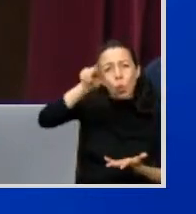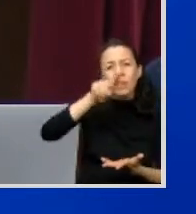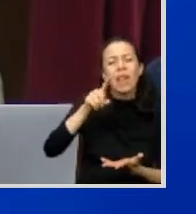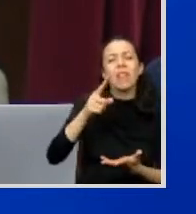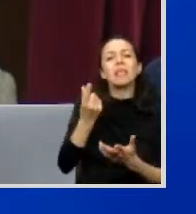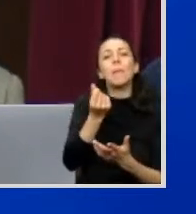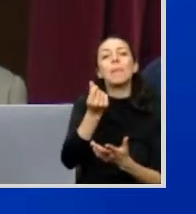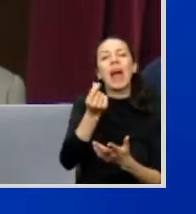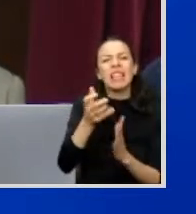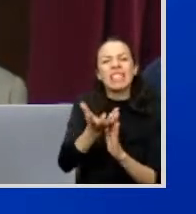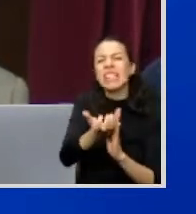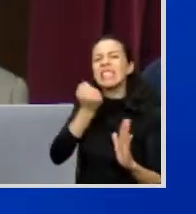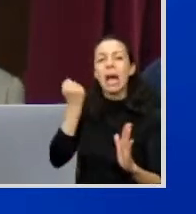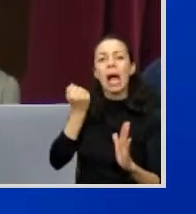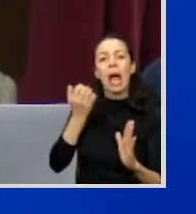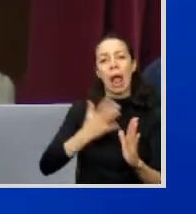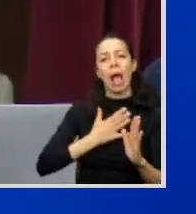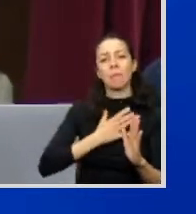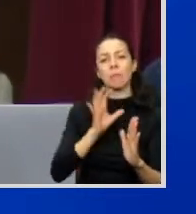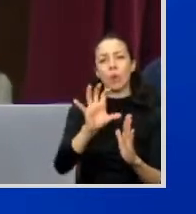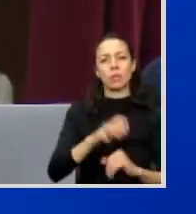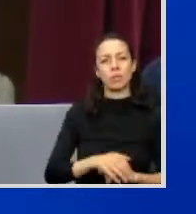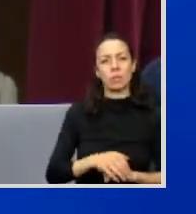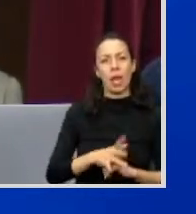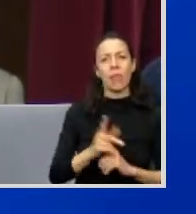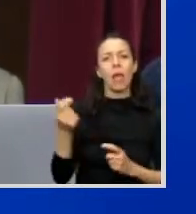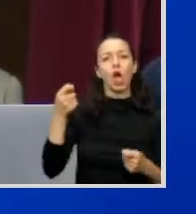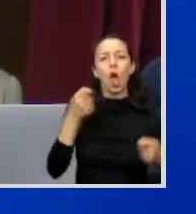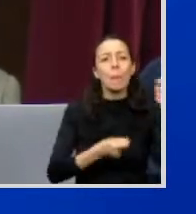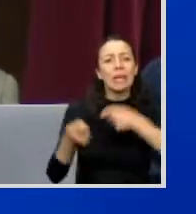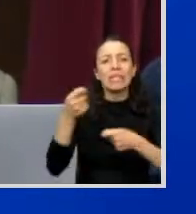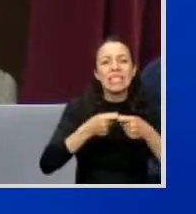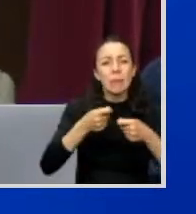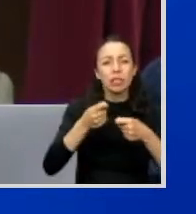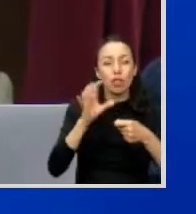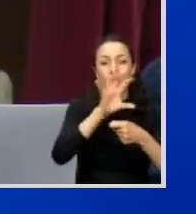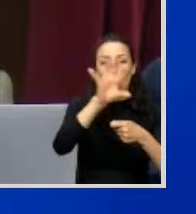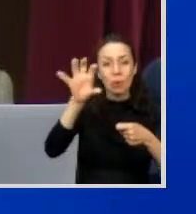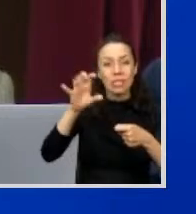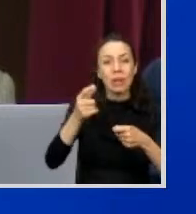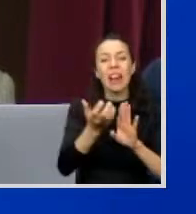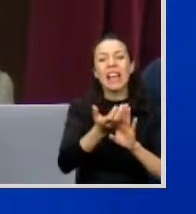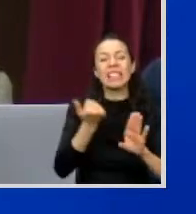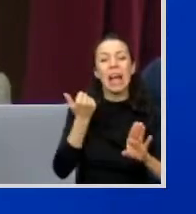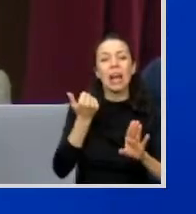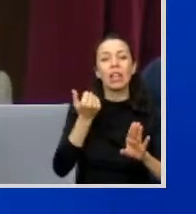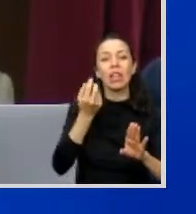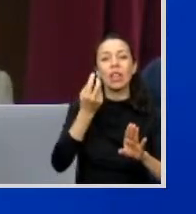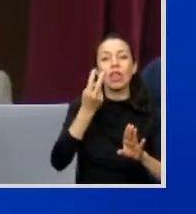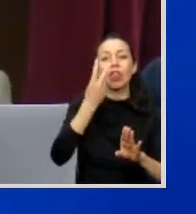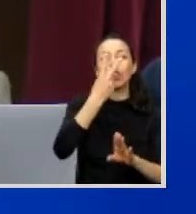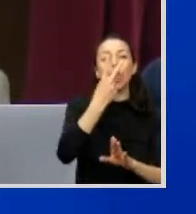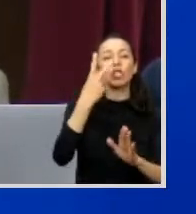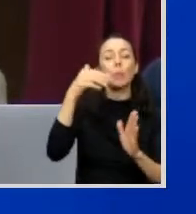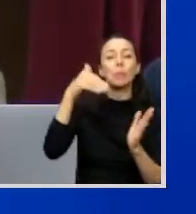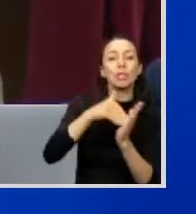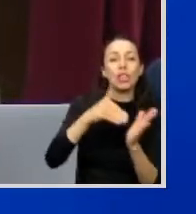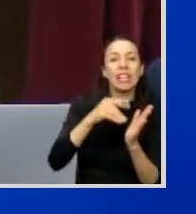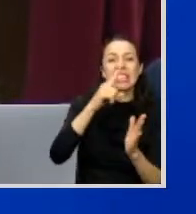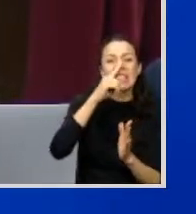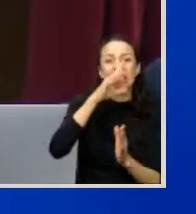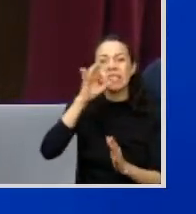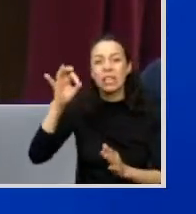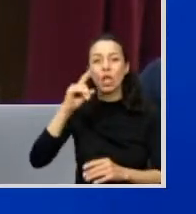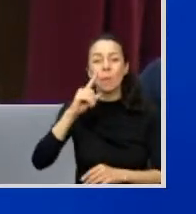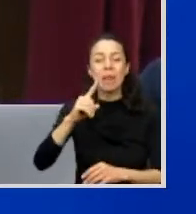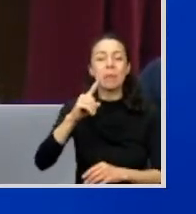acá en el partido. Pero yo creo que acá no pasa por una persona, por eso es que es importante el liderazgo de un grupo